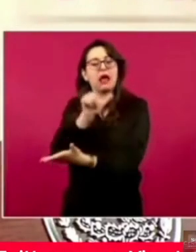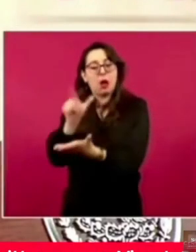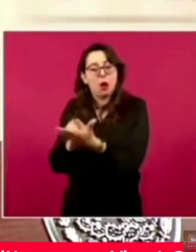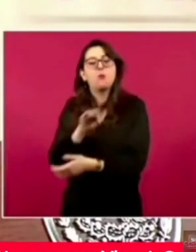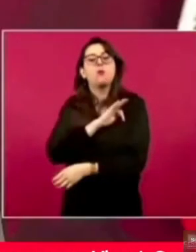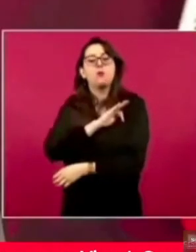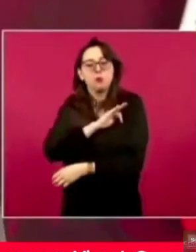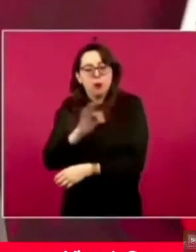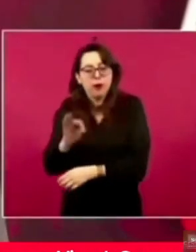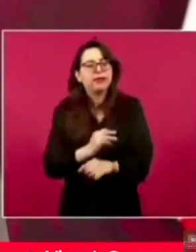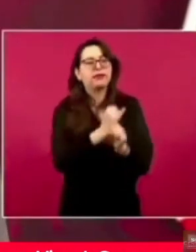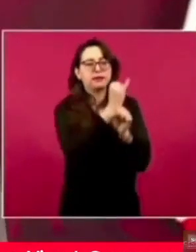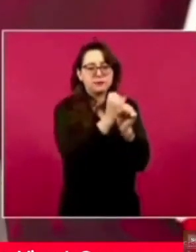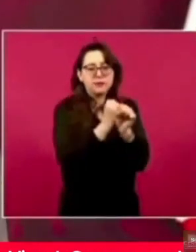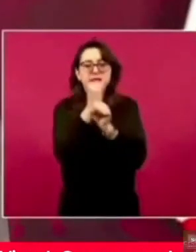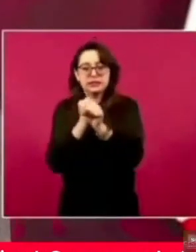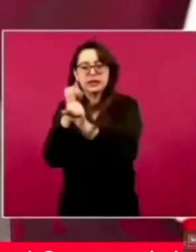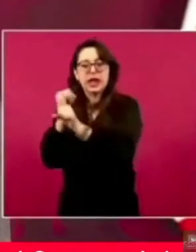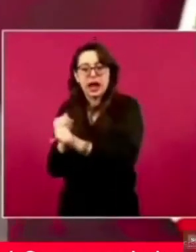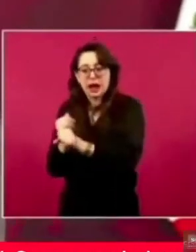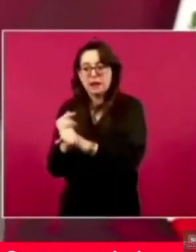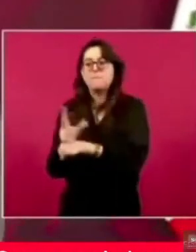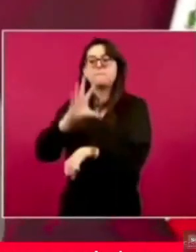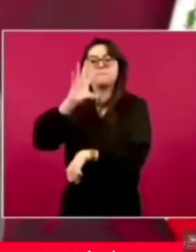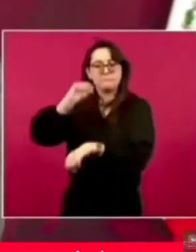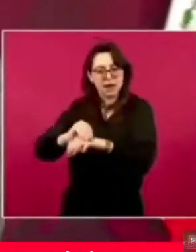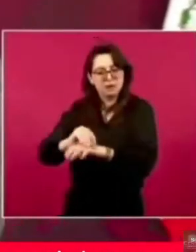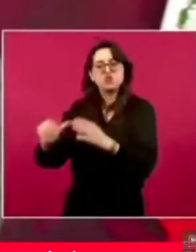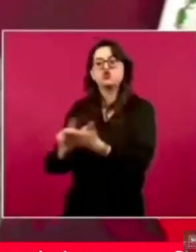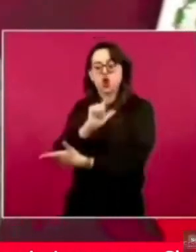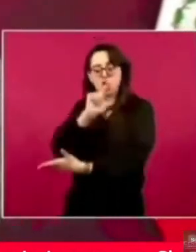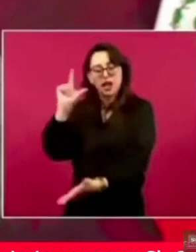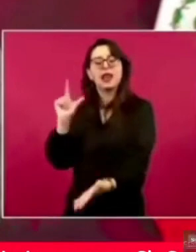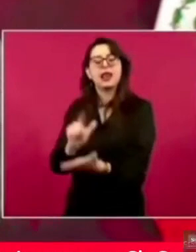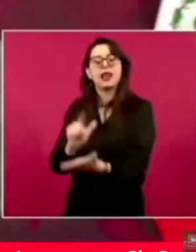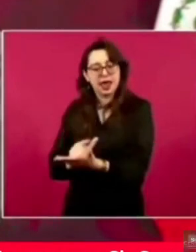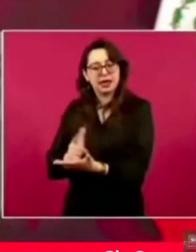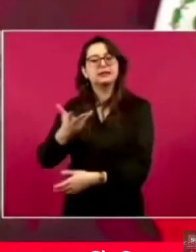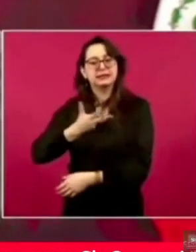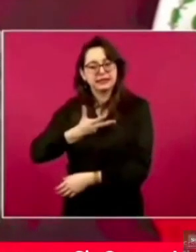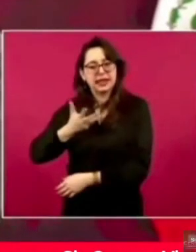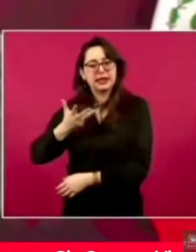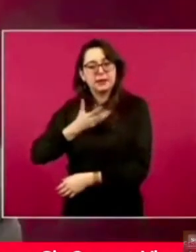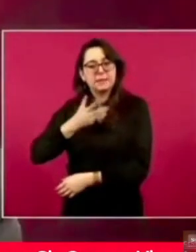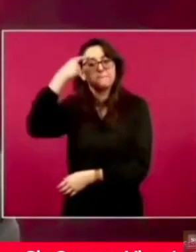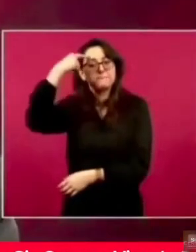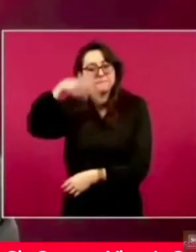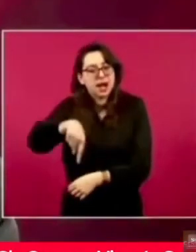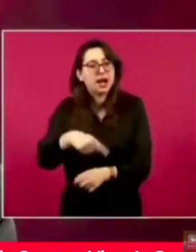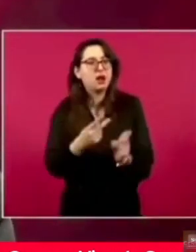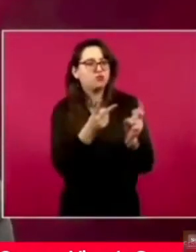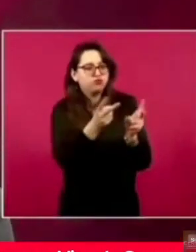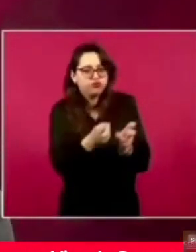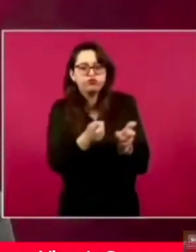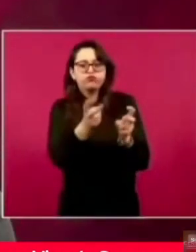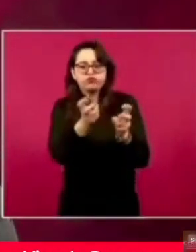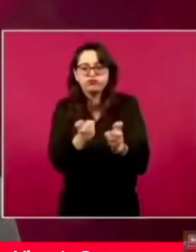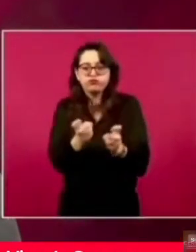cabo con autorización judicial, como se hace,